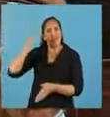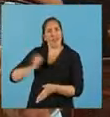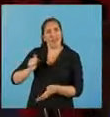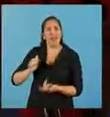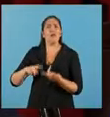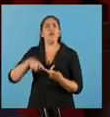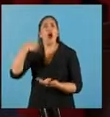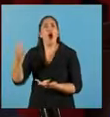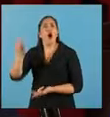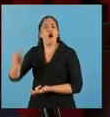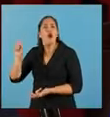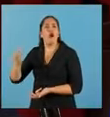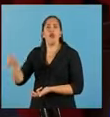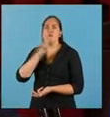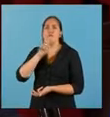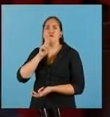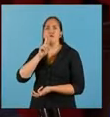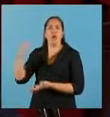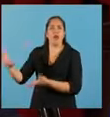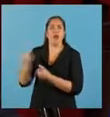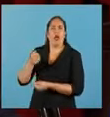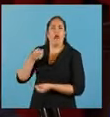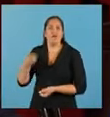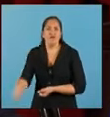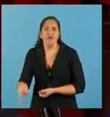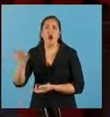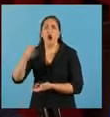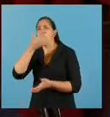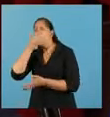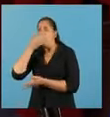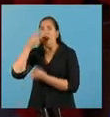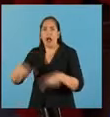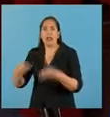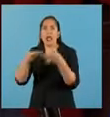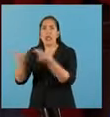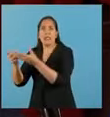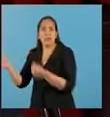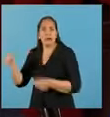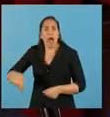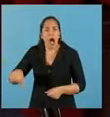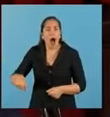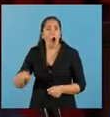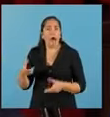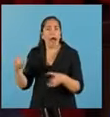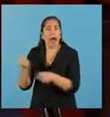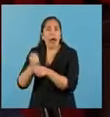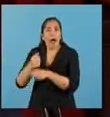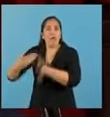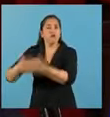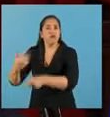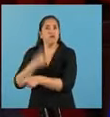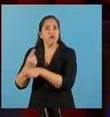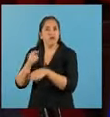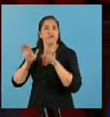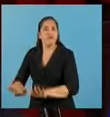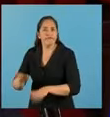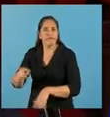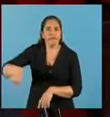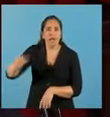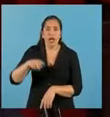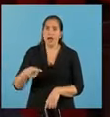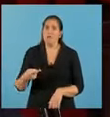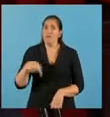en casos de femicidios, trata de personas o desapariciones actuales. La defensa de los derechos humanos no es la columna